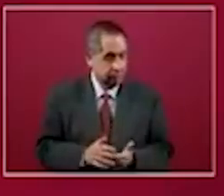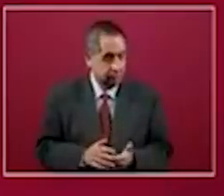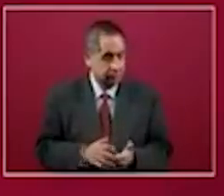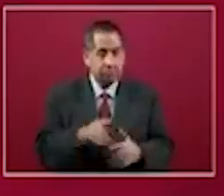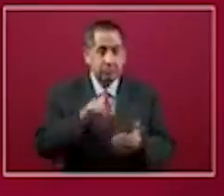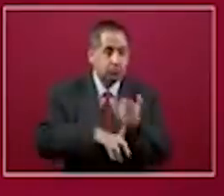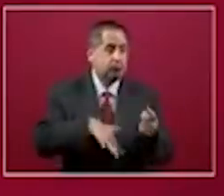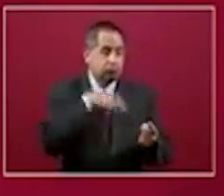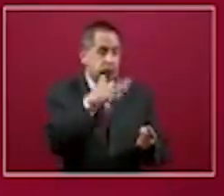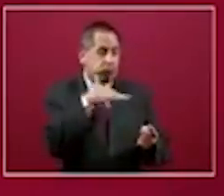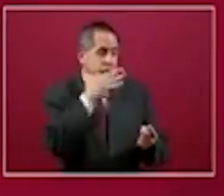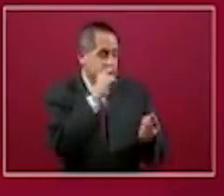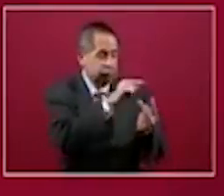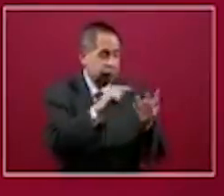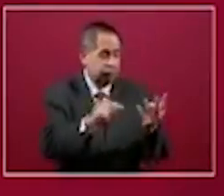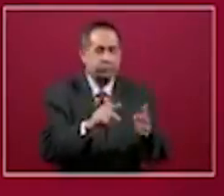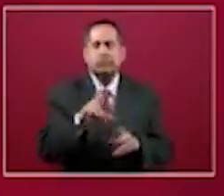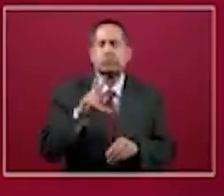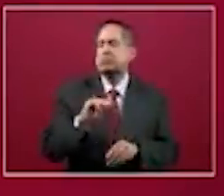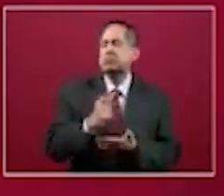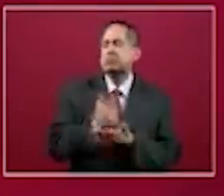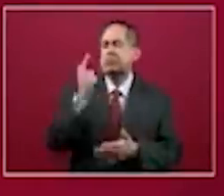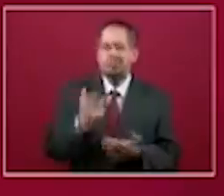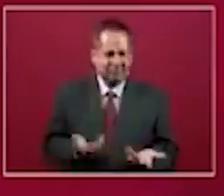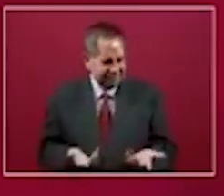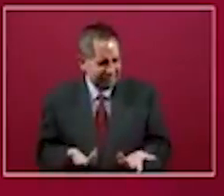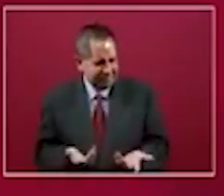hechos de corrupción. ¿No les parece